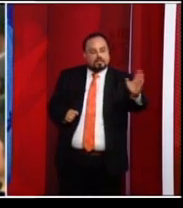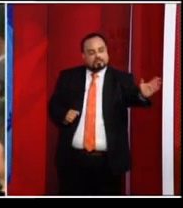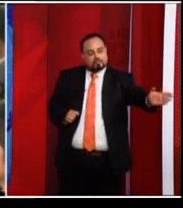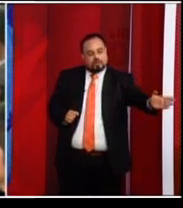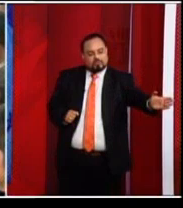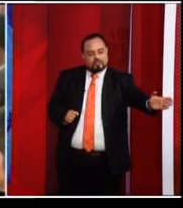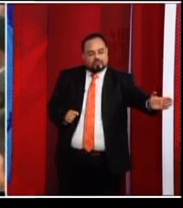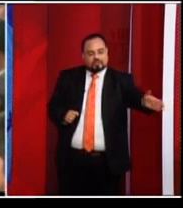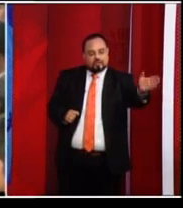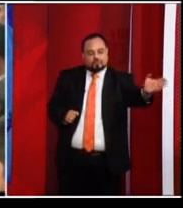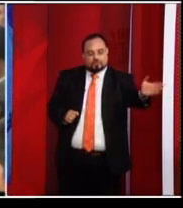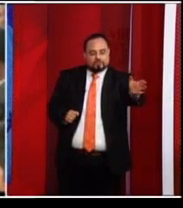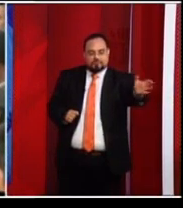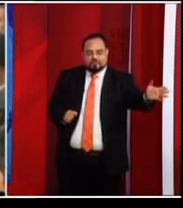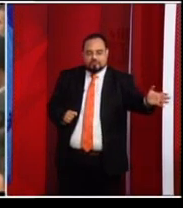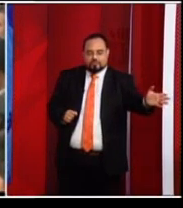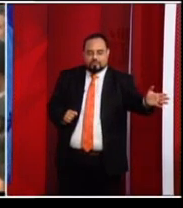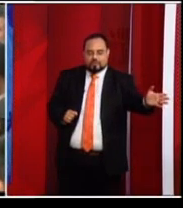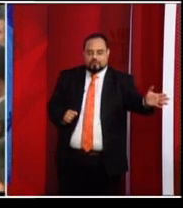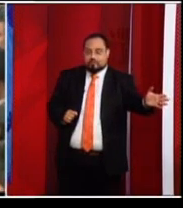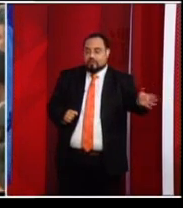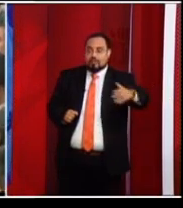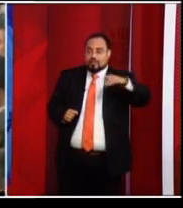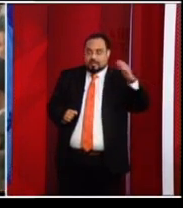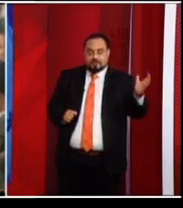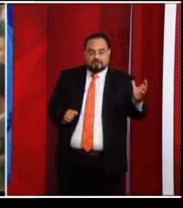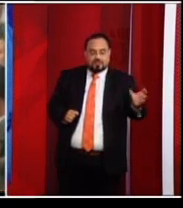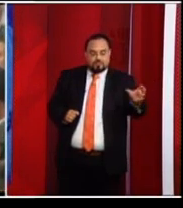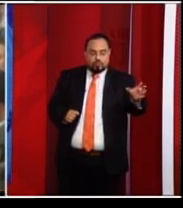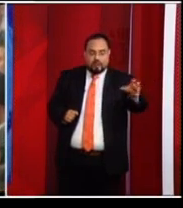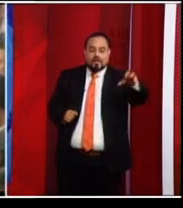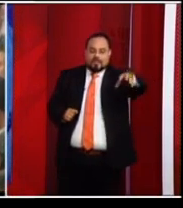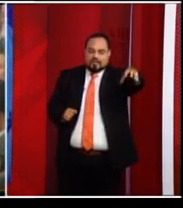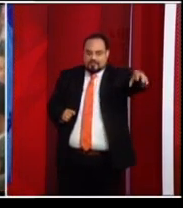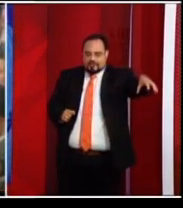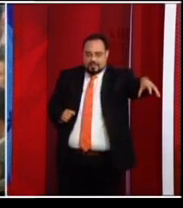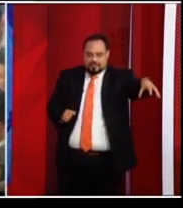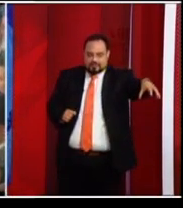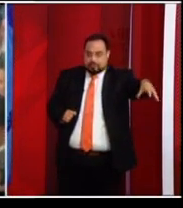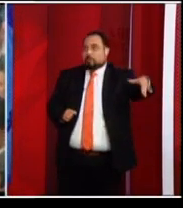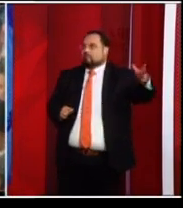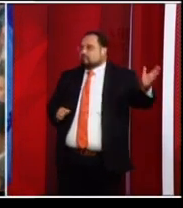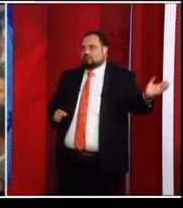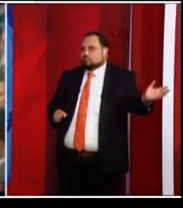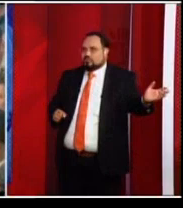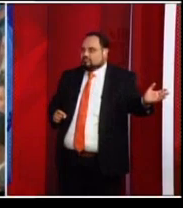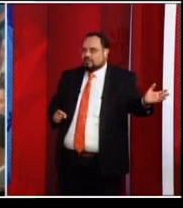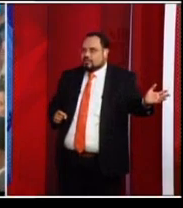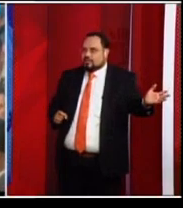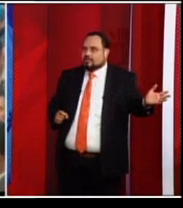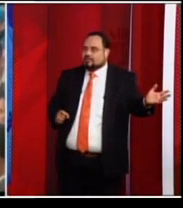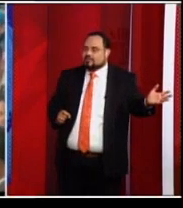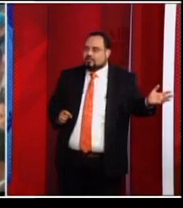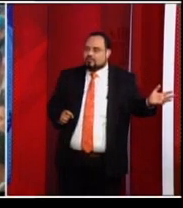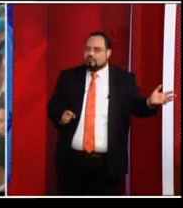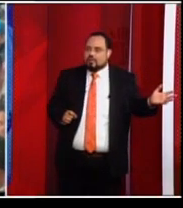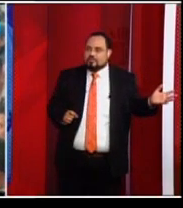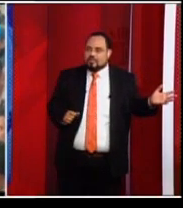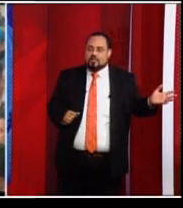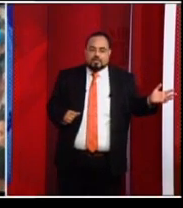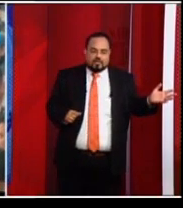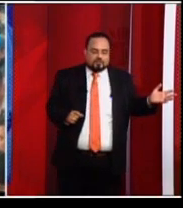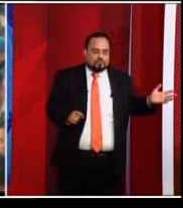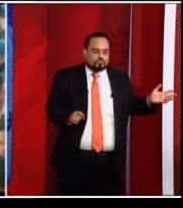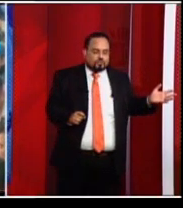que seguramente van a estar 23 meses o el periodo que así se disponga en esas pues que son especie de cárcel esa no